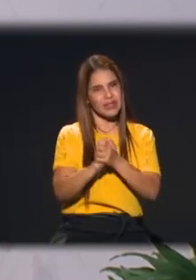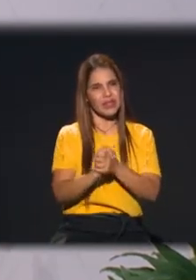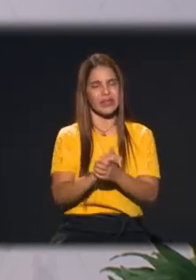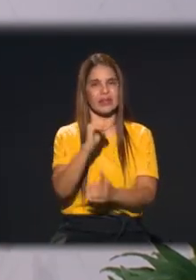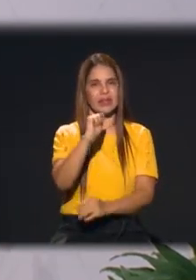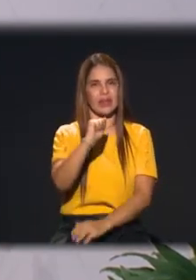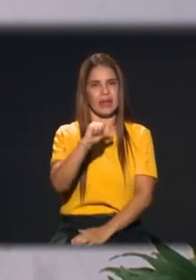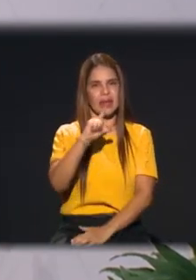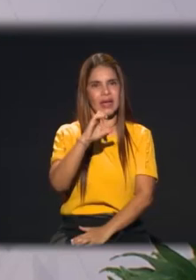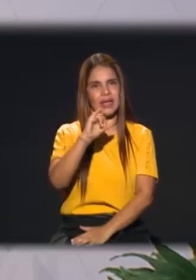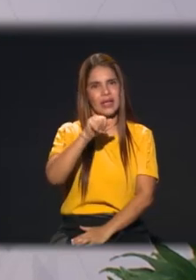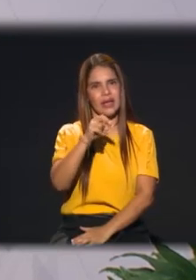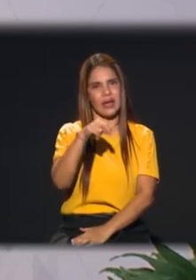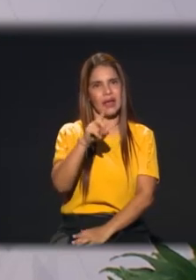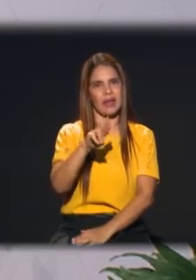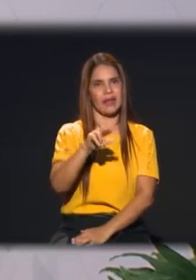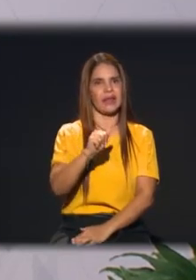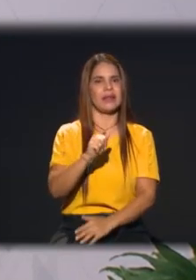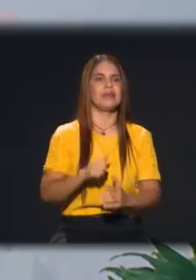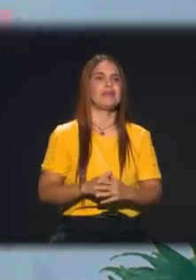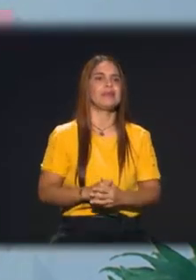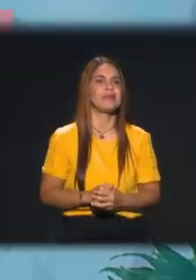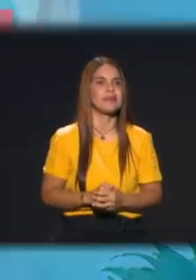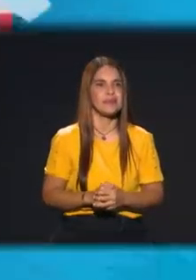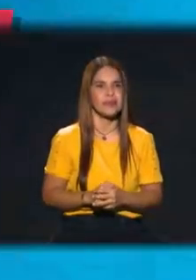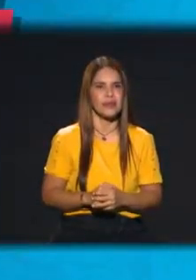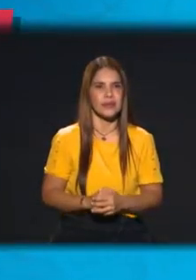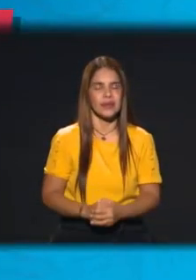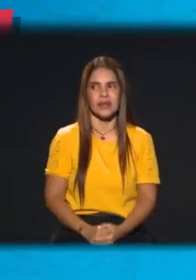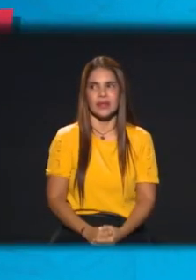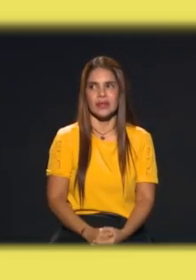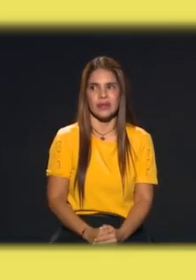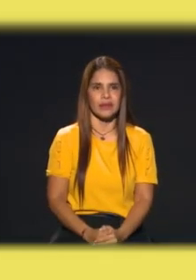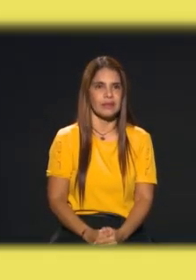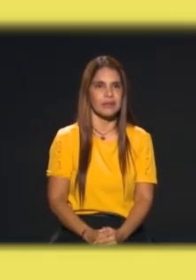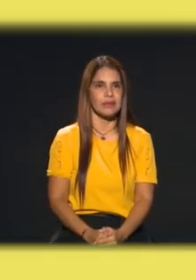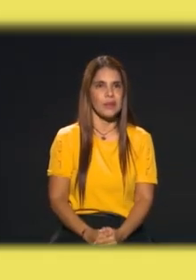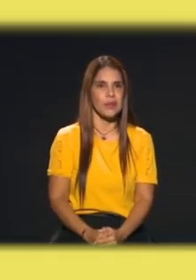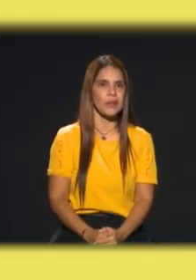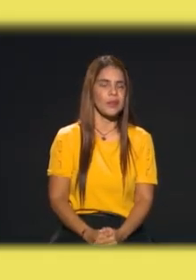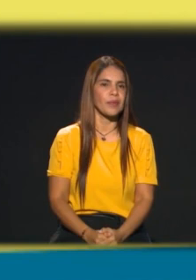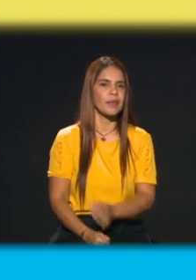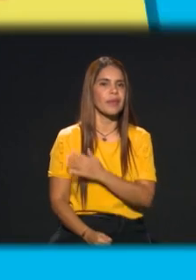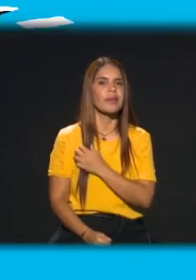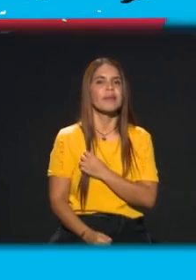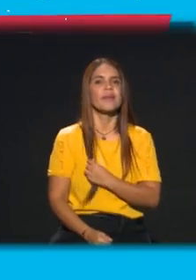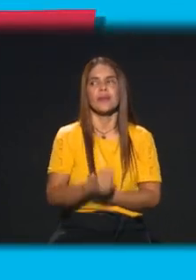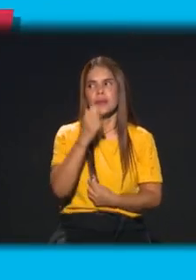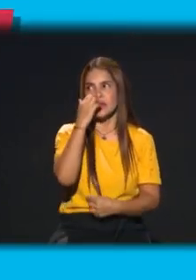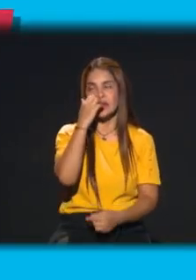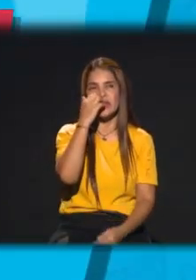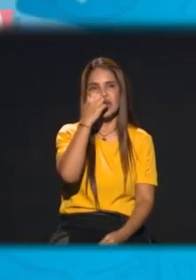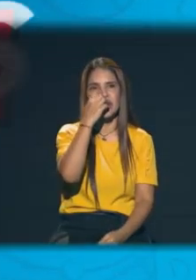nuestra secretaria. Y, David, muchas gracias por acompañarnos. Usted ya Chao. Se despidió hace rato con trova.